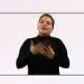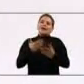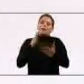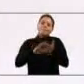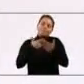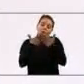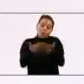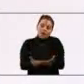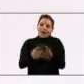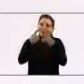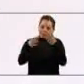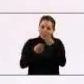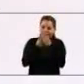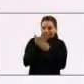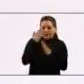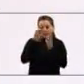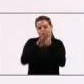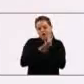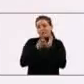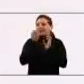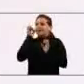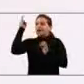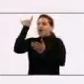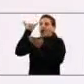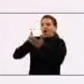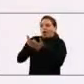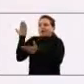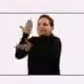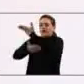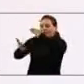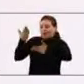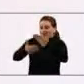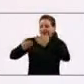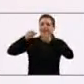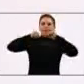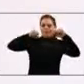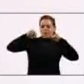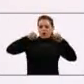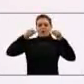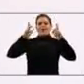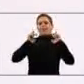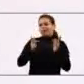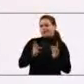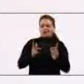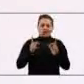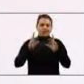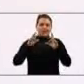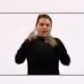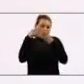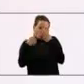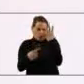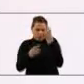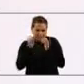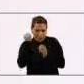queremos impulsar muchos programas que efectivamente involucren a los jóvenes en actividad física, en deporte, en